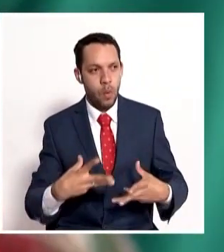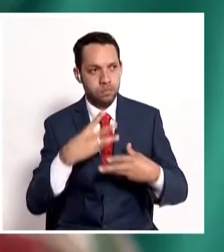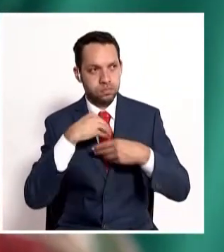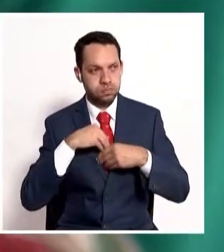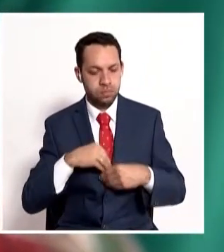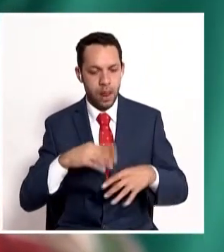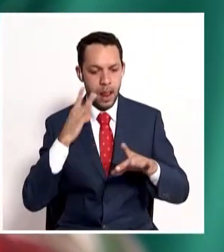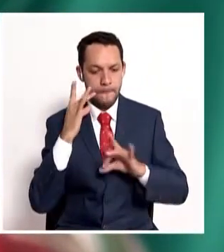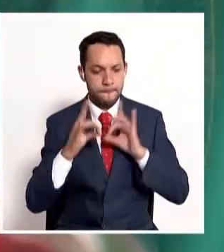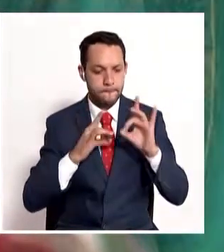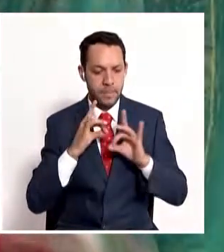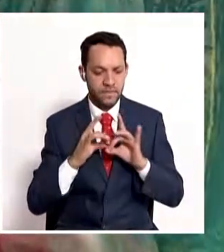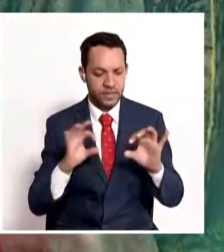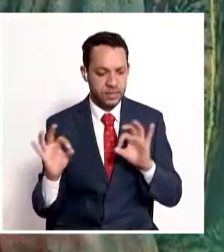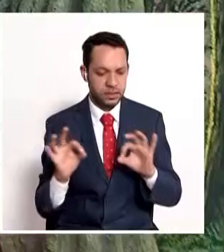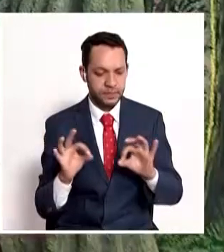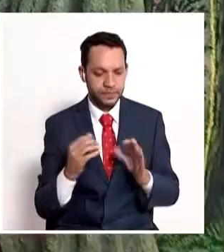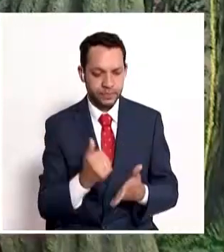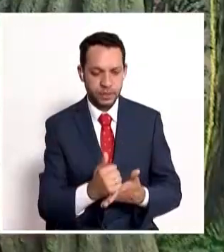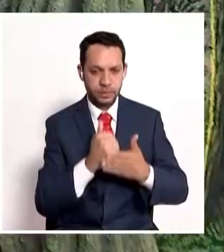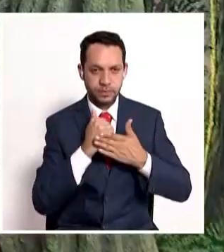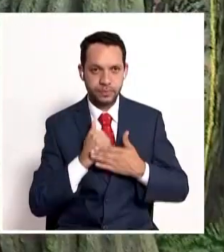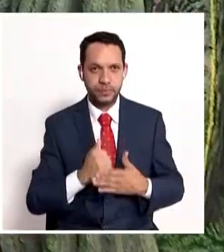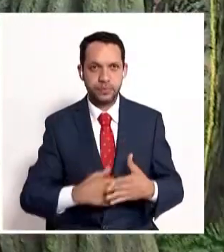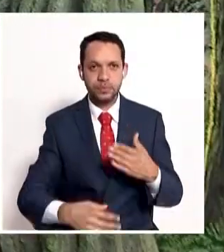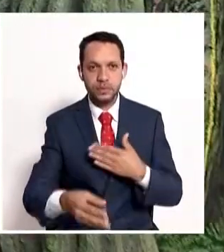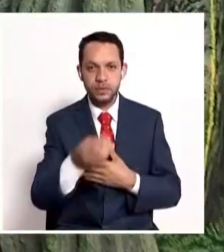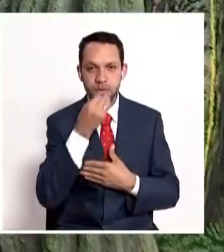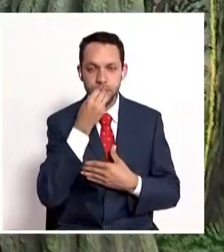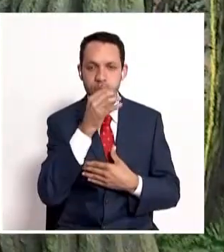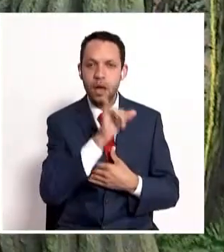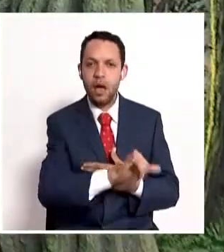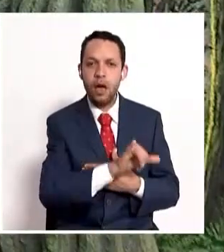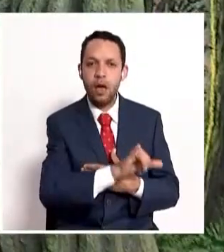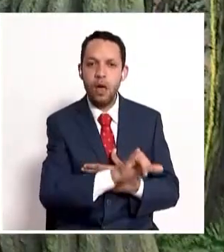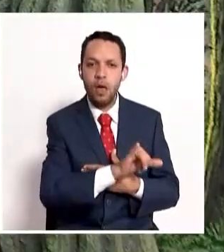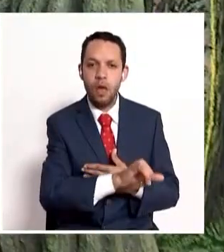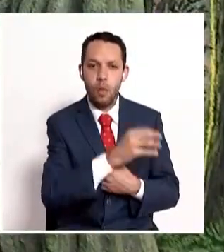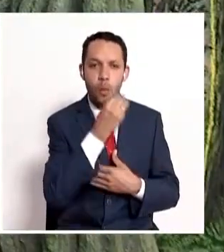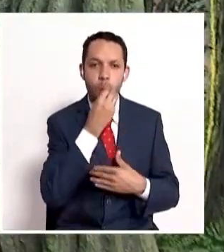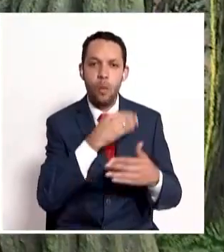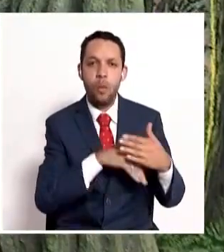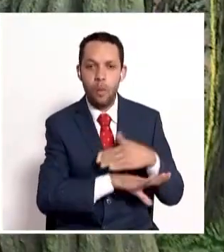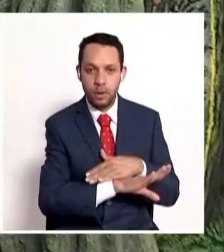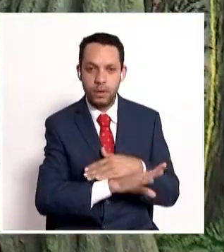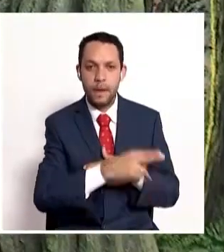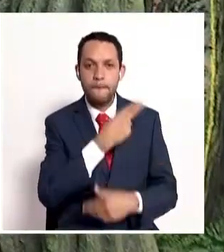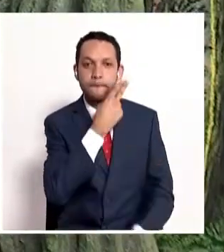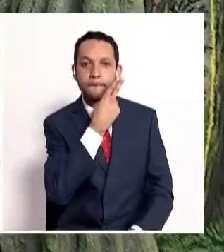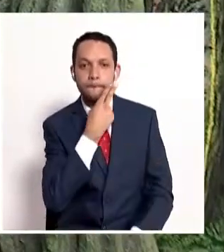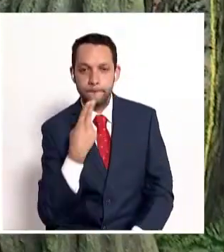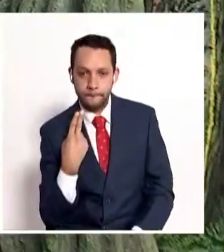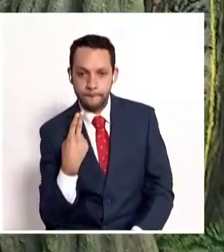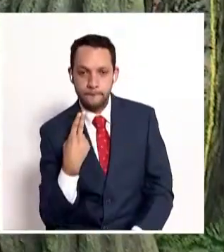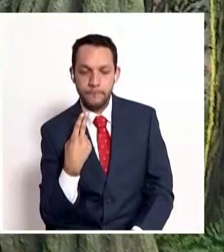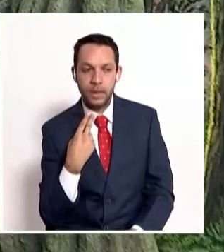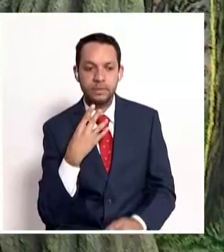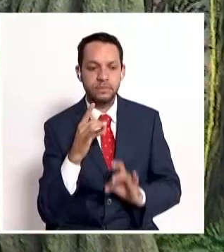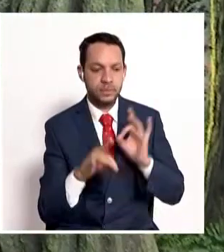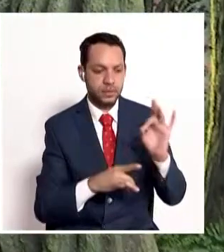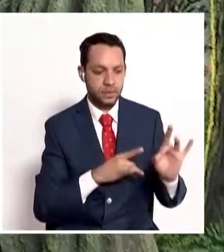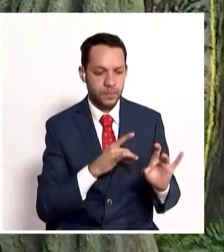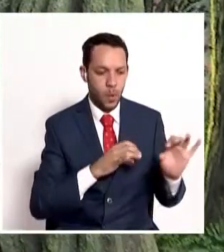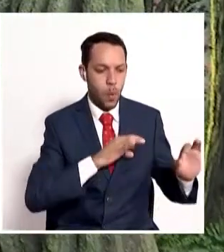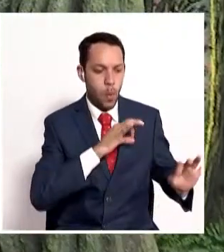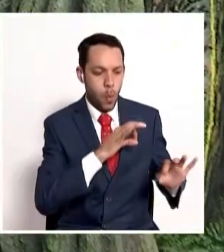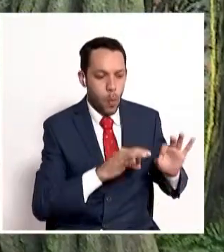y bactericidas y permite que el alimento seco observe sabía que la miel cuando se cristaliza es porque tiene mejores